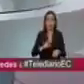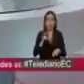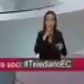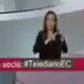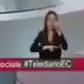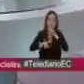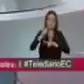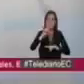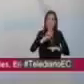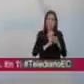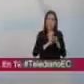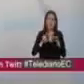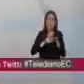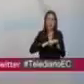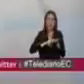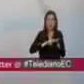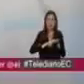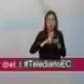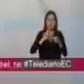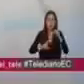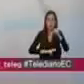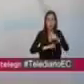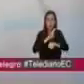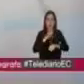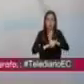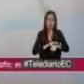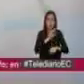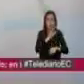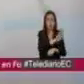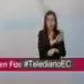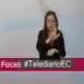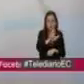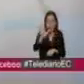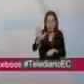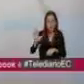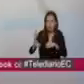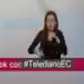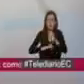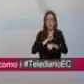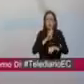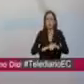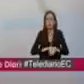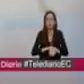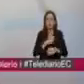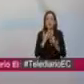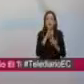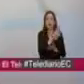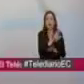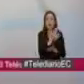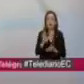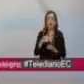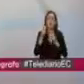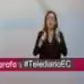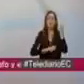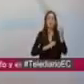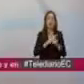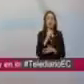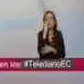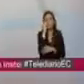de reunirnos con cada rector y cada uno de sus equipos económicos administrativos y financieros y entre temas de su ejecución